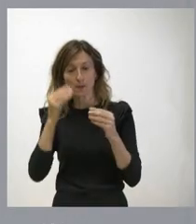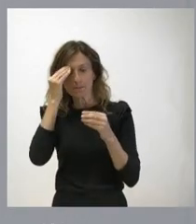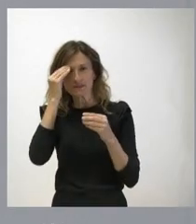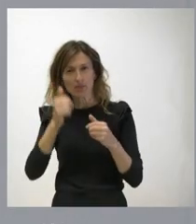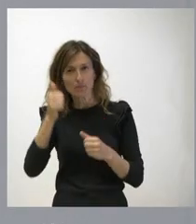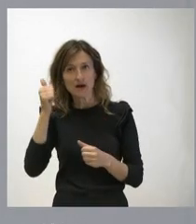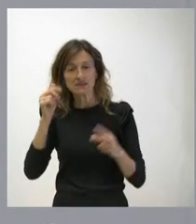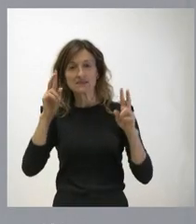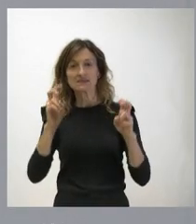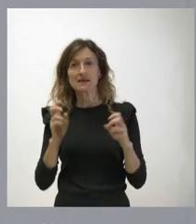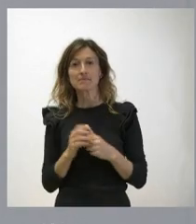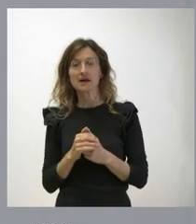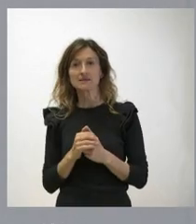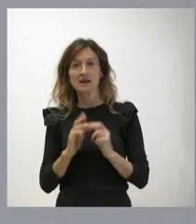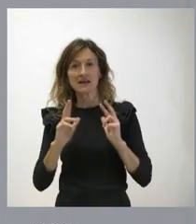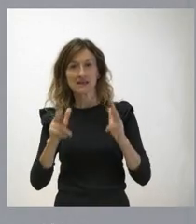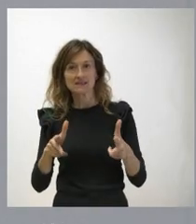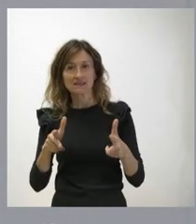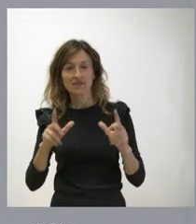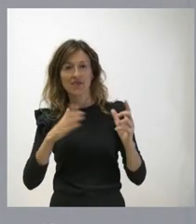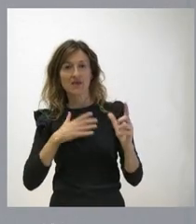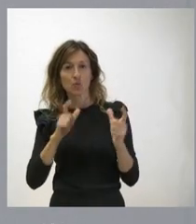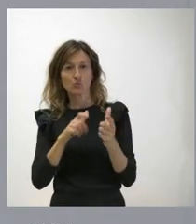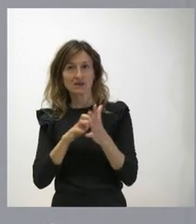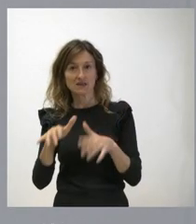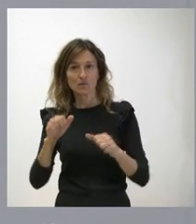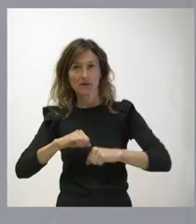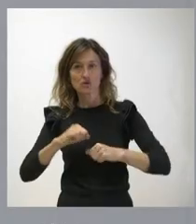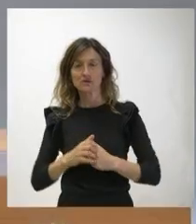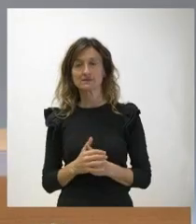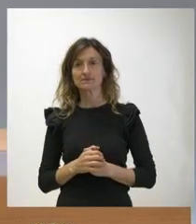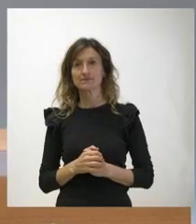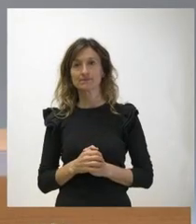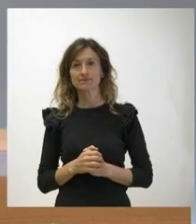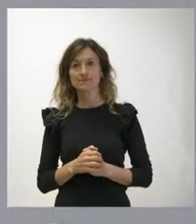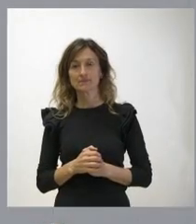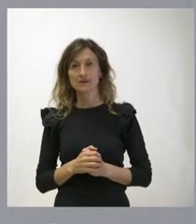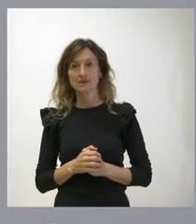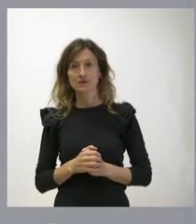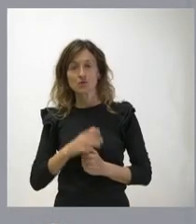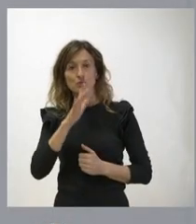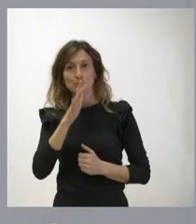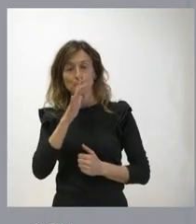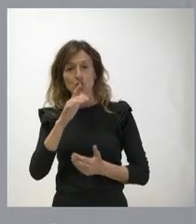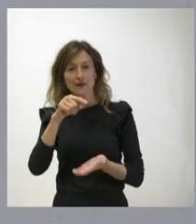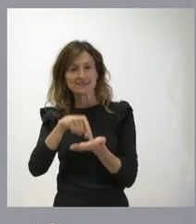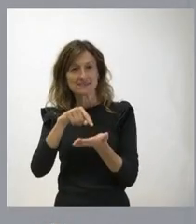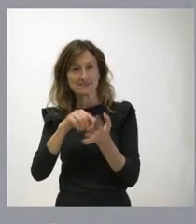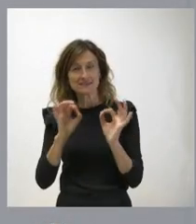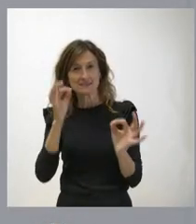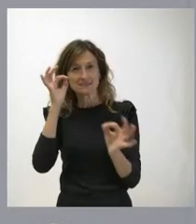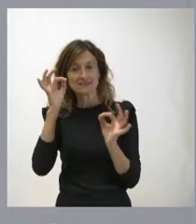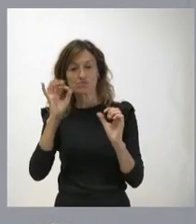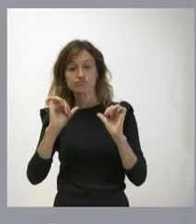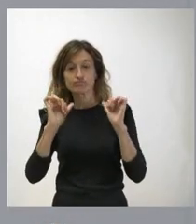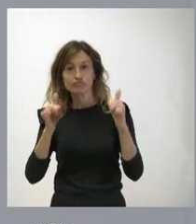para las residencias titularidad de la junta de Castilla de León eh Porque exige al menos en esta etapa digamos inicial